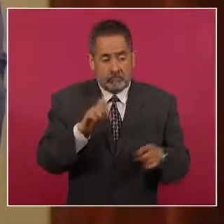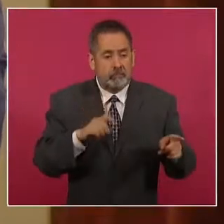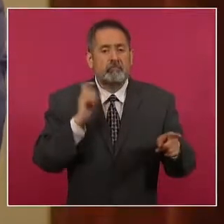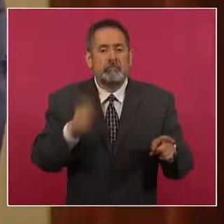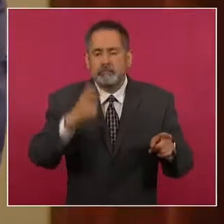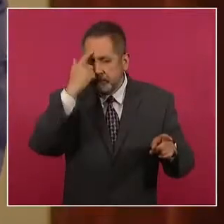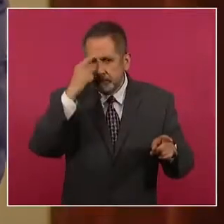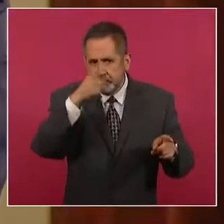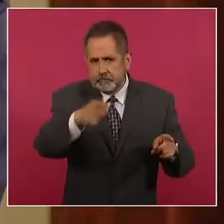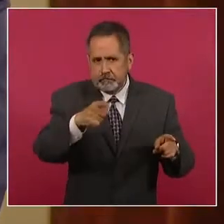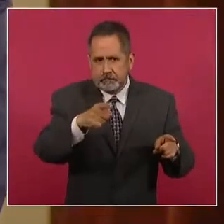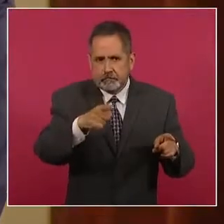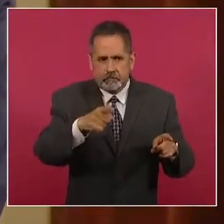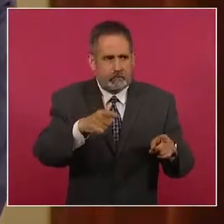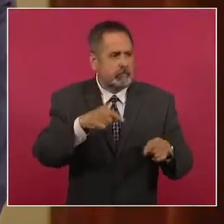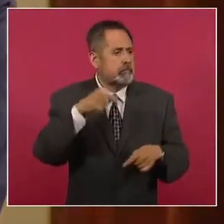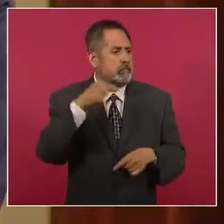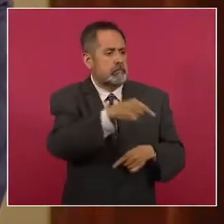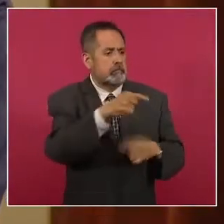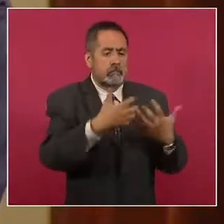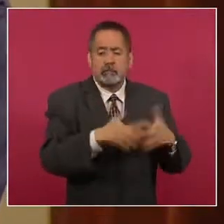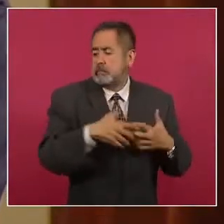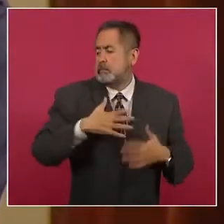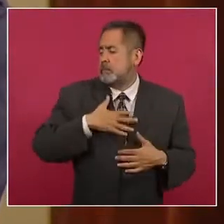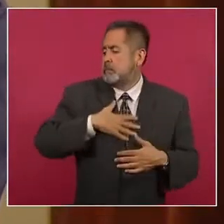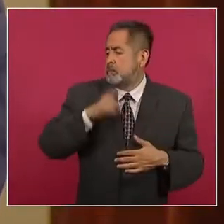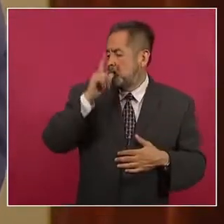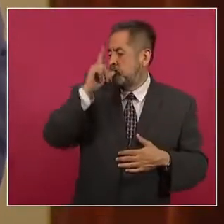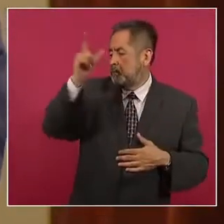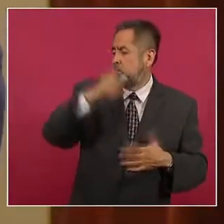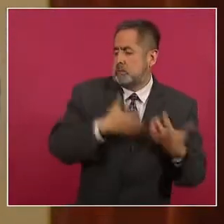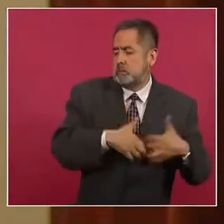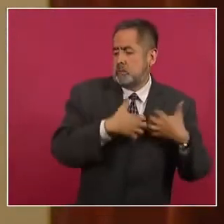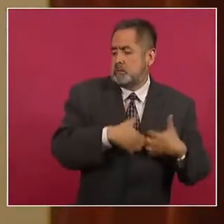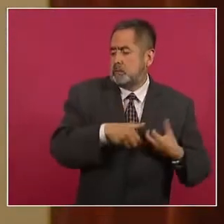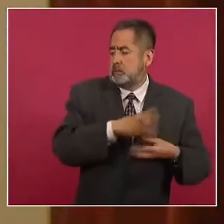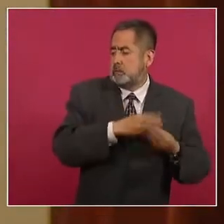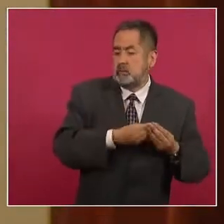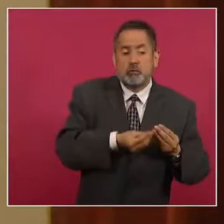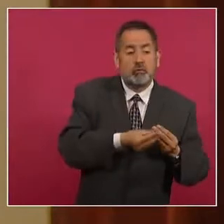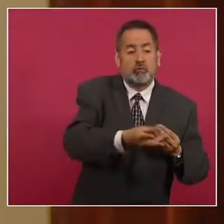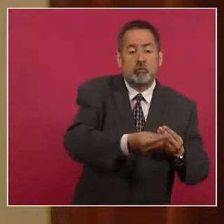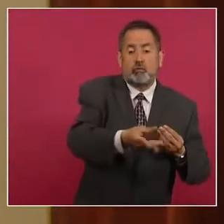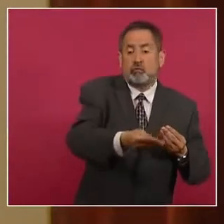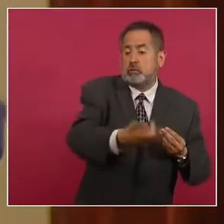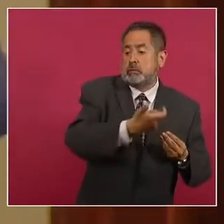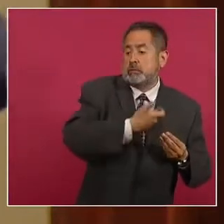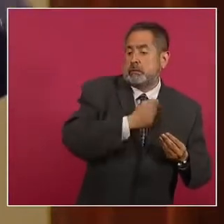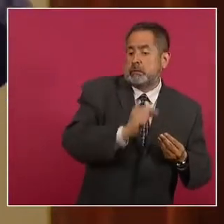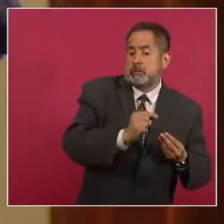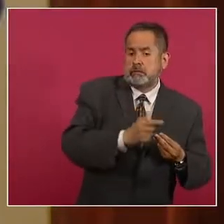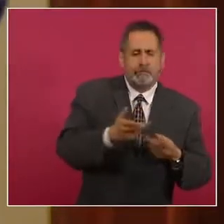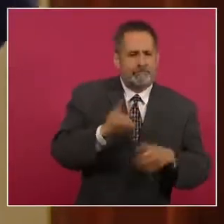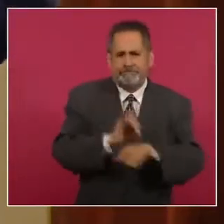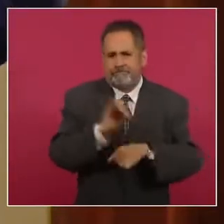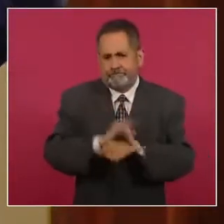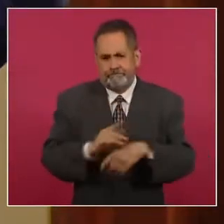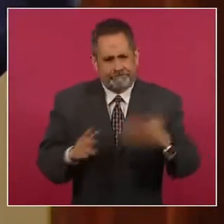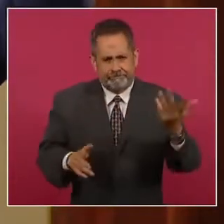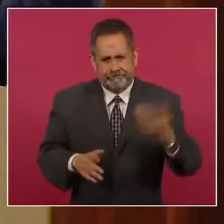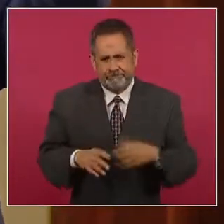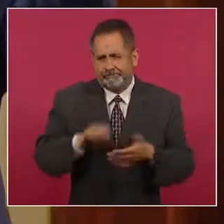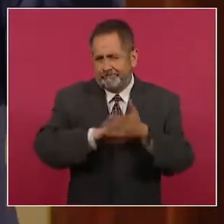llamado autoabasto. Toda esta simulación de que una